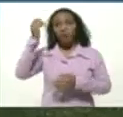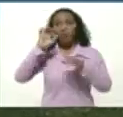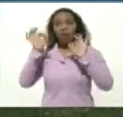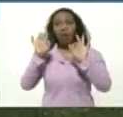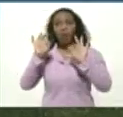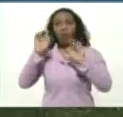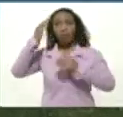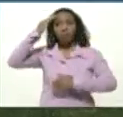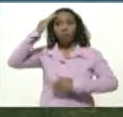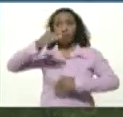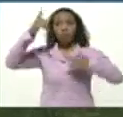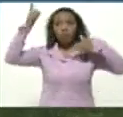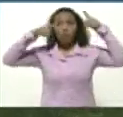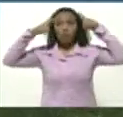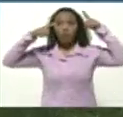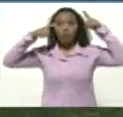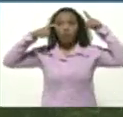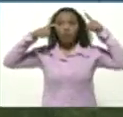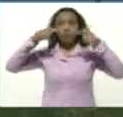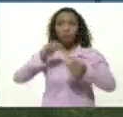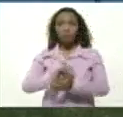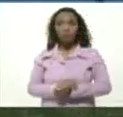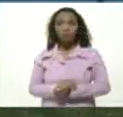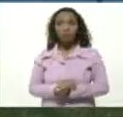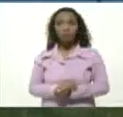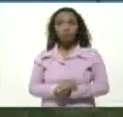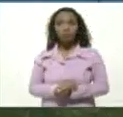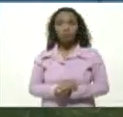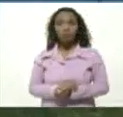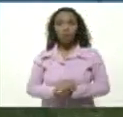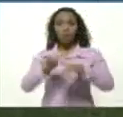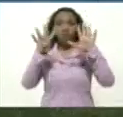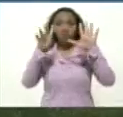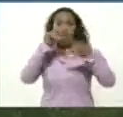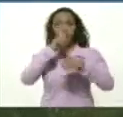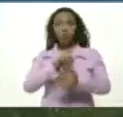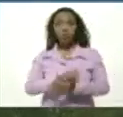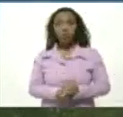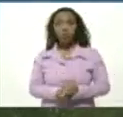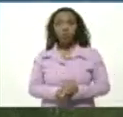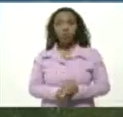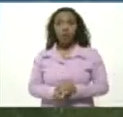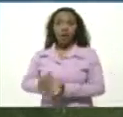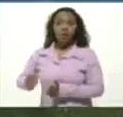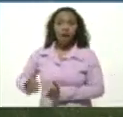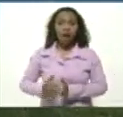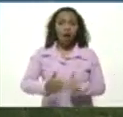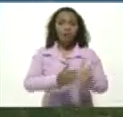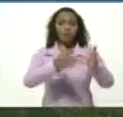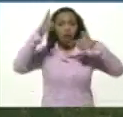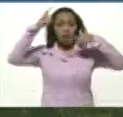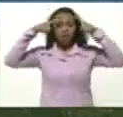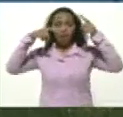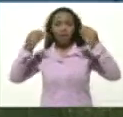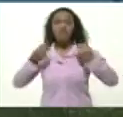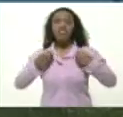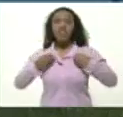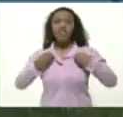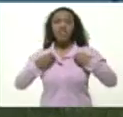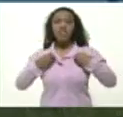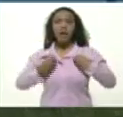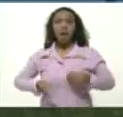comandante Hugo Chávez Frías. 9 años y el camino de Chávez está más vivo que nunca. Y por